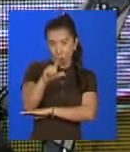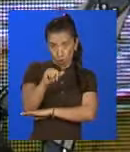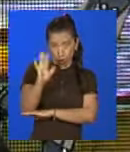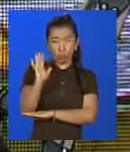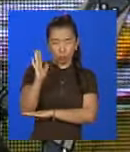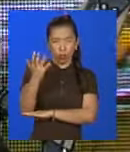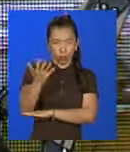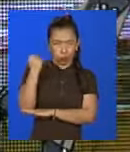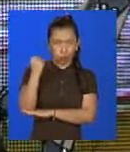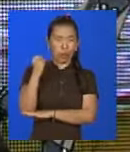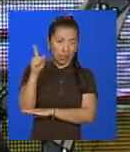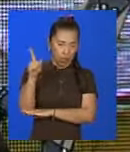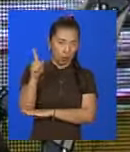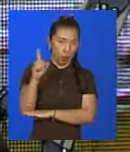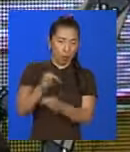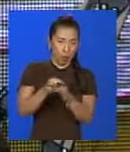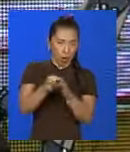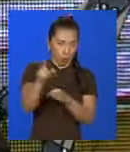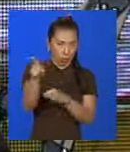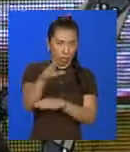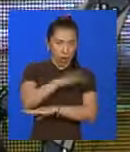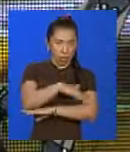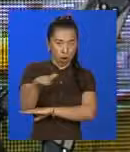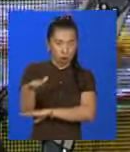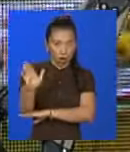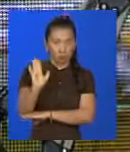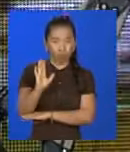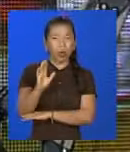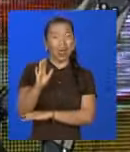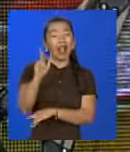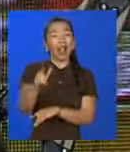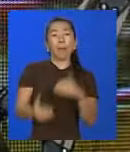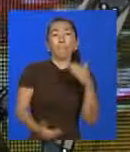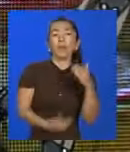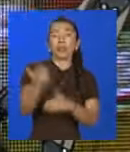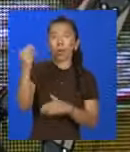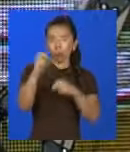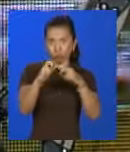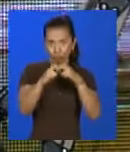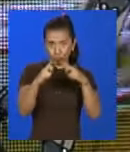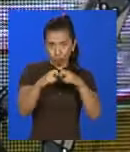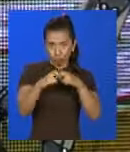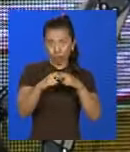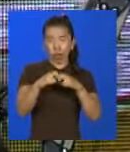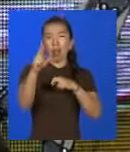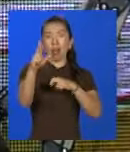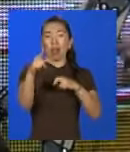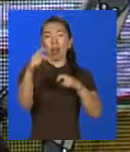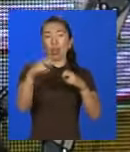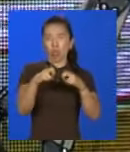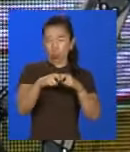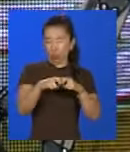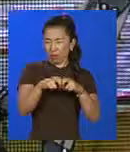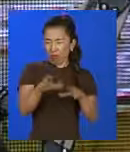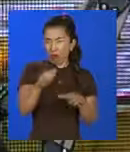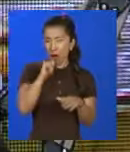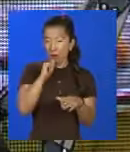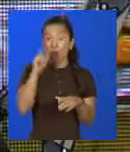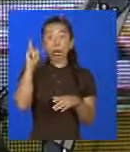hidroeléctricas. San Carlos es un sitio privilegiado, pero al mismo tiempo por ese privilegio ha sido víctima de una arremetida terrible. San Carlos se